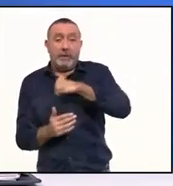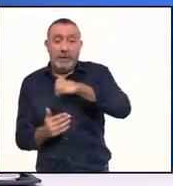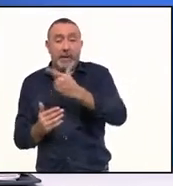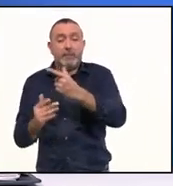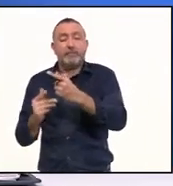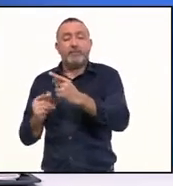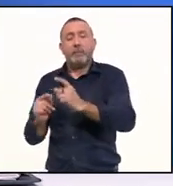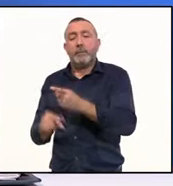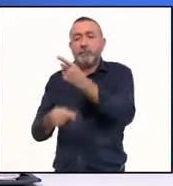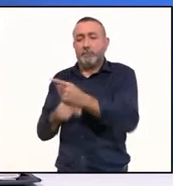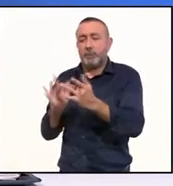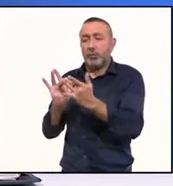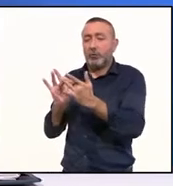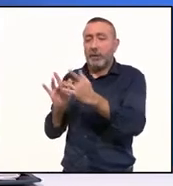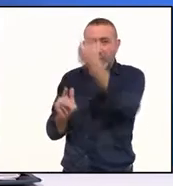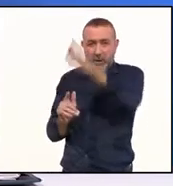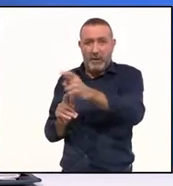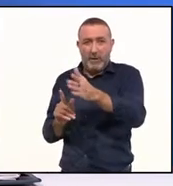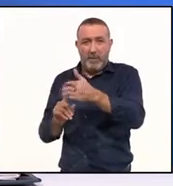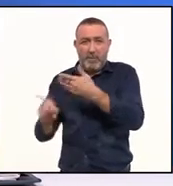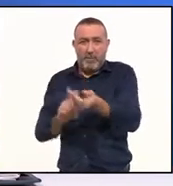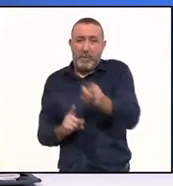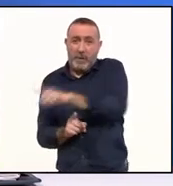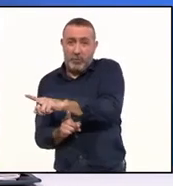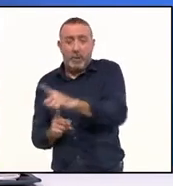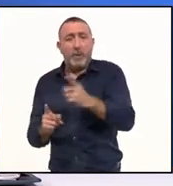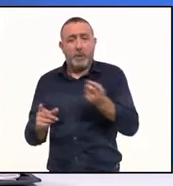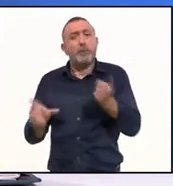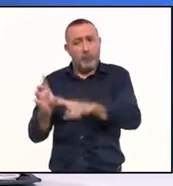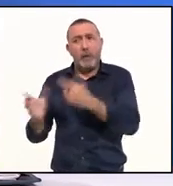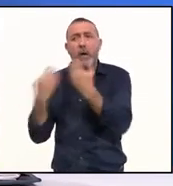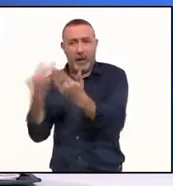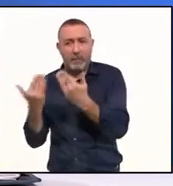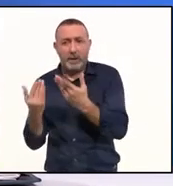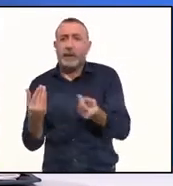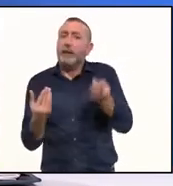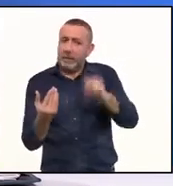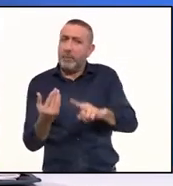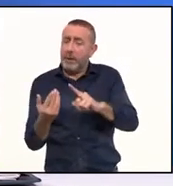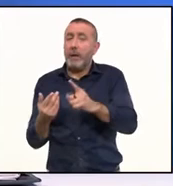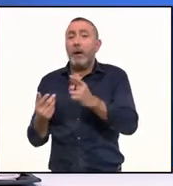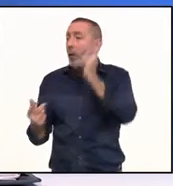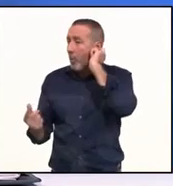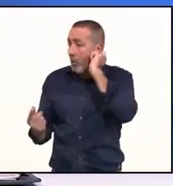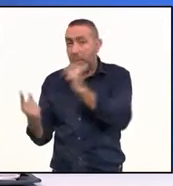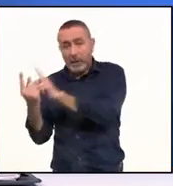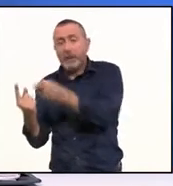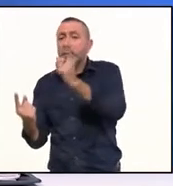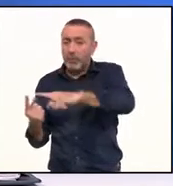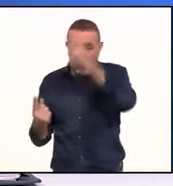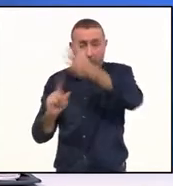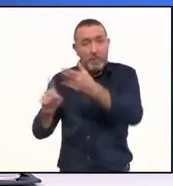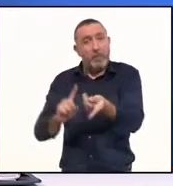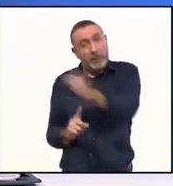tengo que interactuar porque no sólo hablamos de hablar con ella entrevistarnos para ello también entrevistamos con ellos en ellas y ellos